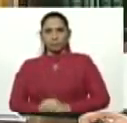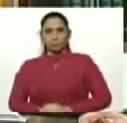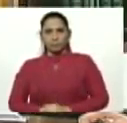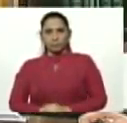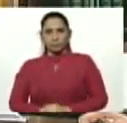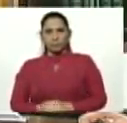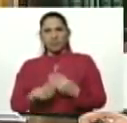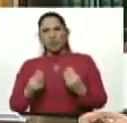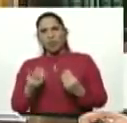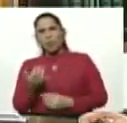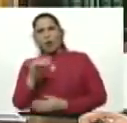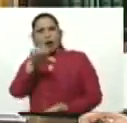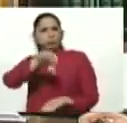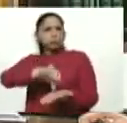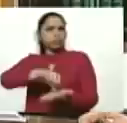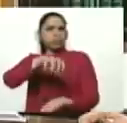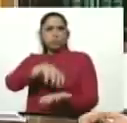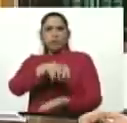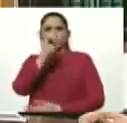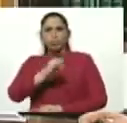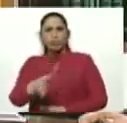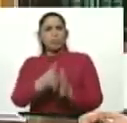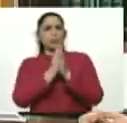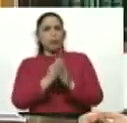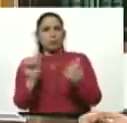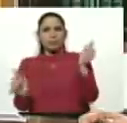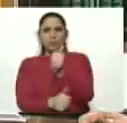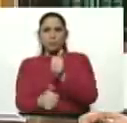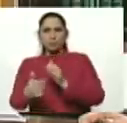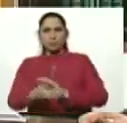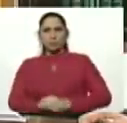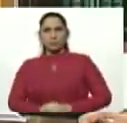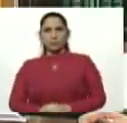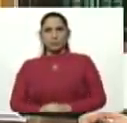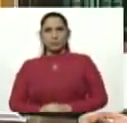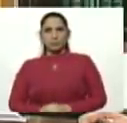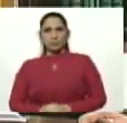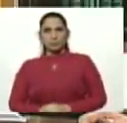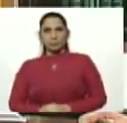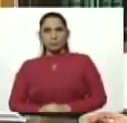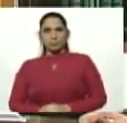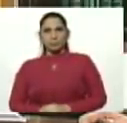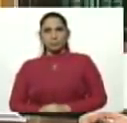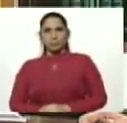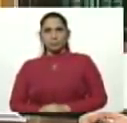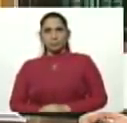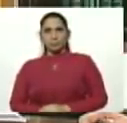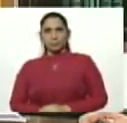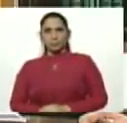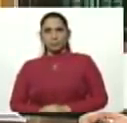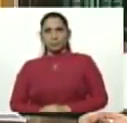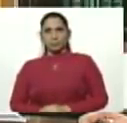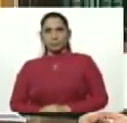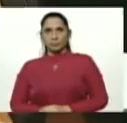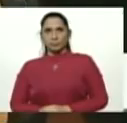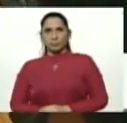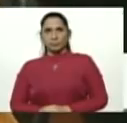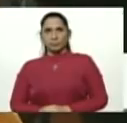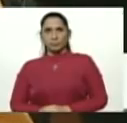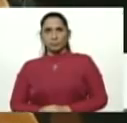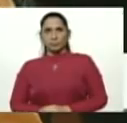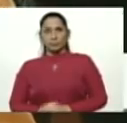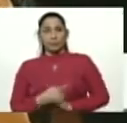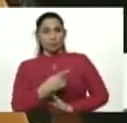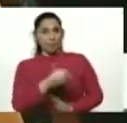¿Cómo está el foco del estado Zulia, señora vicepresidenta, por favor? Ese foco todavía está activo. Por favor. Gracias, presidente. Es un foco